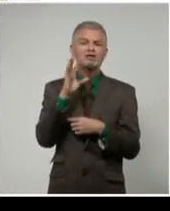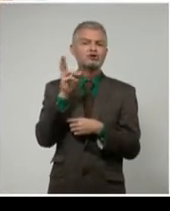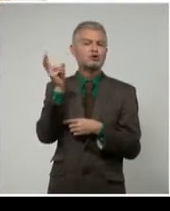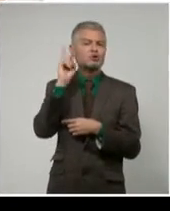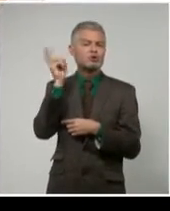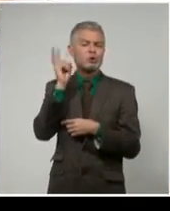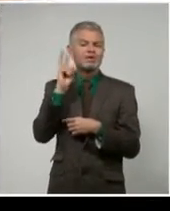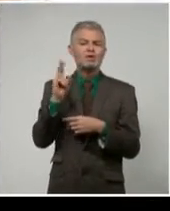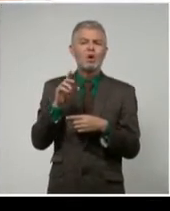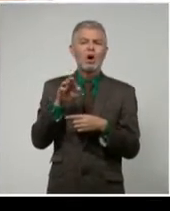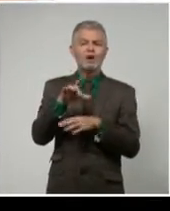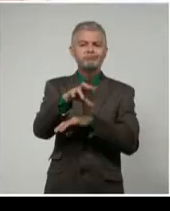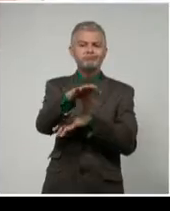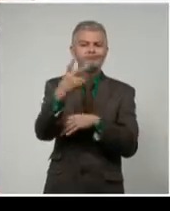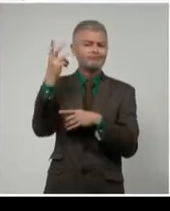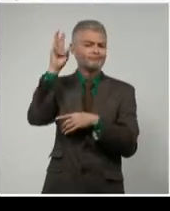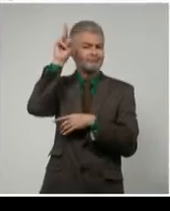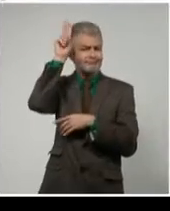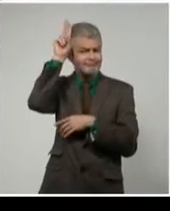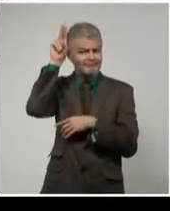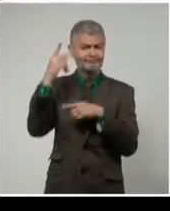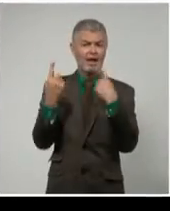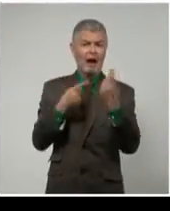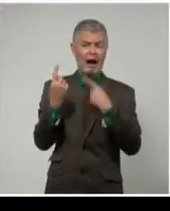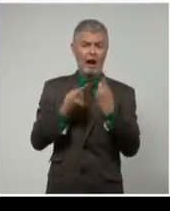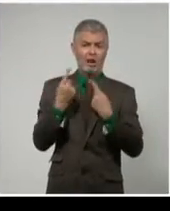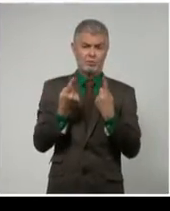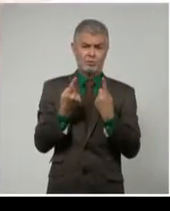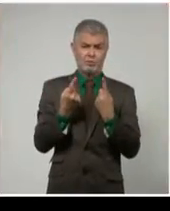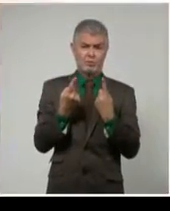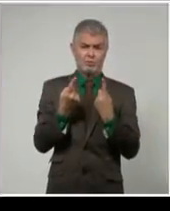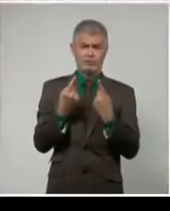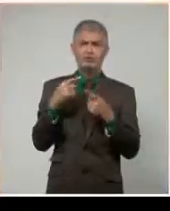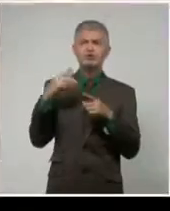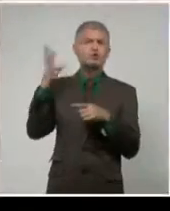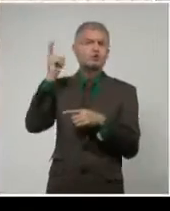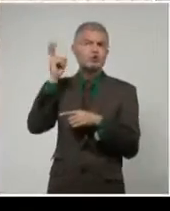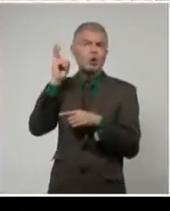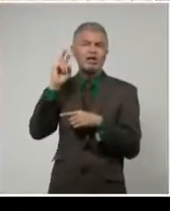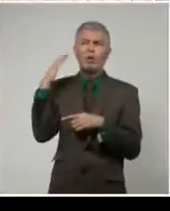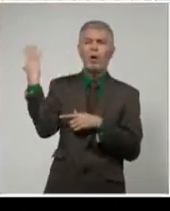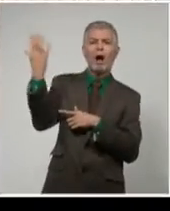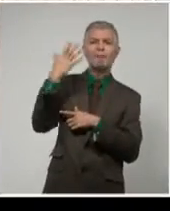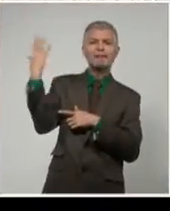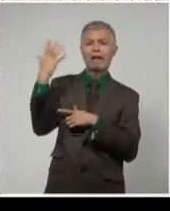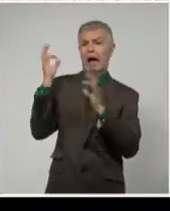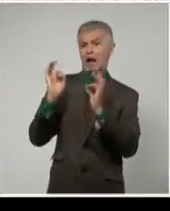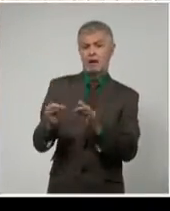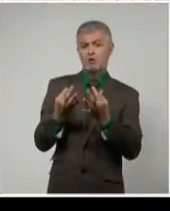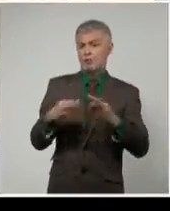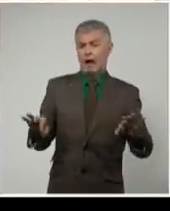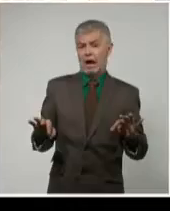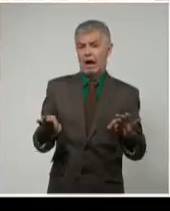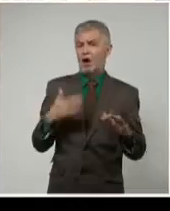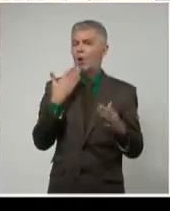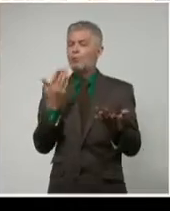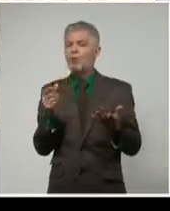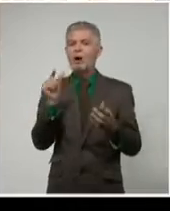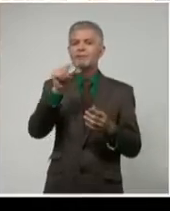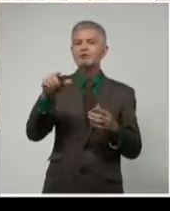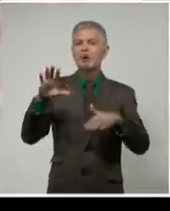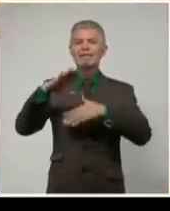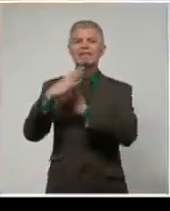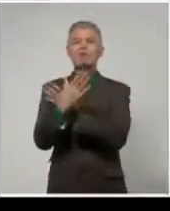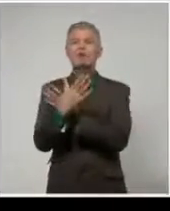parte, ambientales, demostraron sonidos ambientales normales. ¿Qué conducta mantenían estos diplomáticos